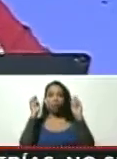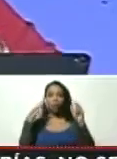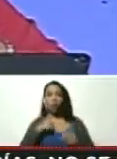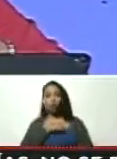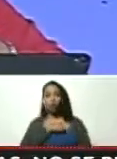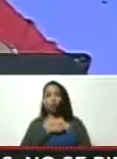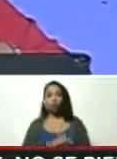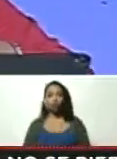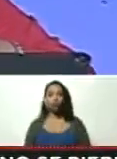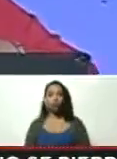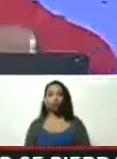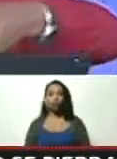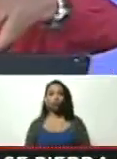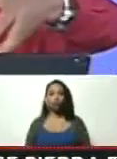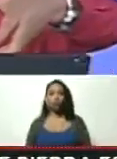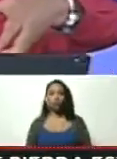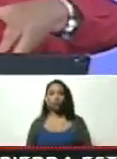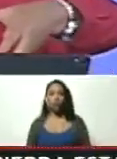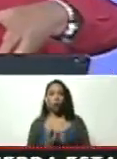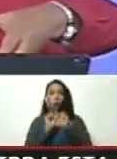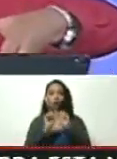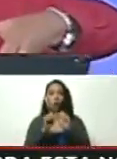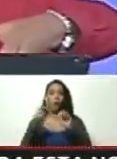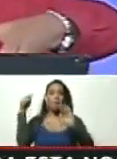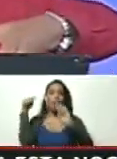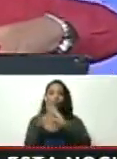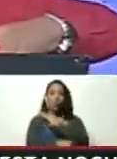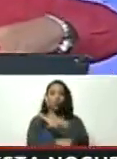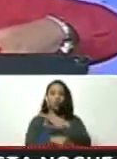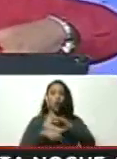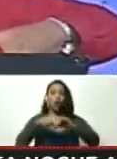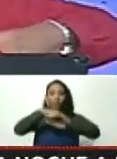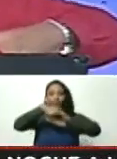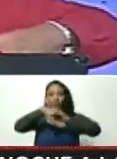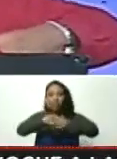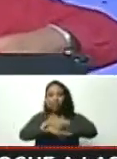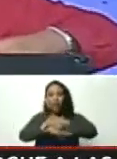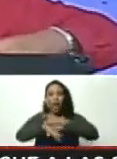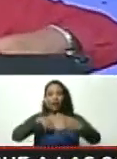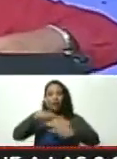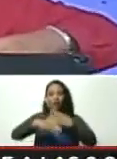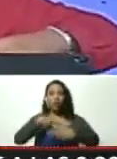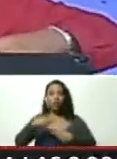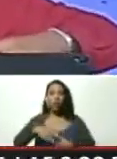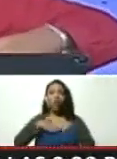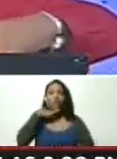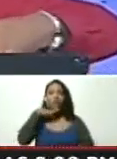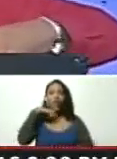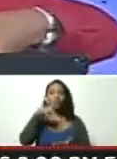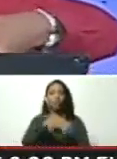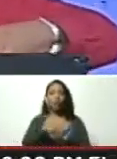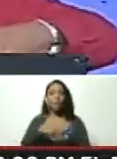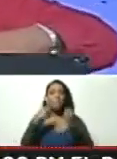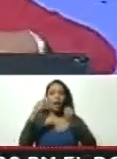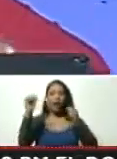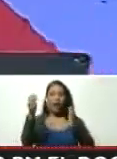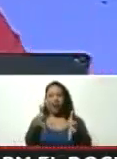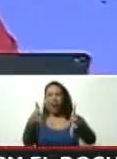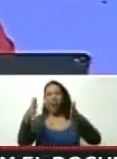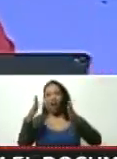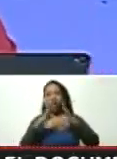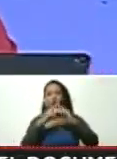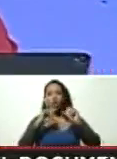nosotros seguir profundizando las raíces de una revolución que llegó para triunfar todo el